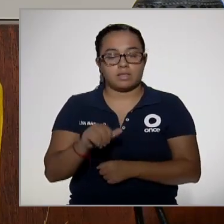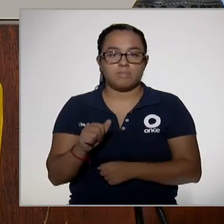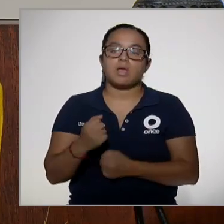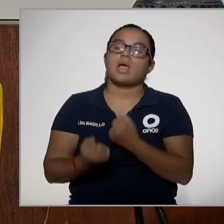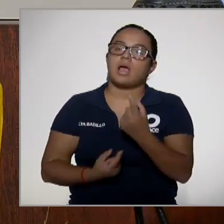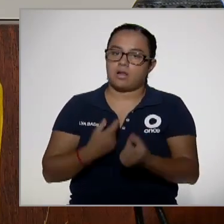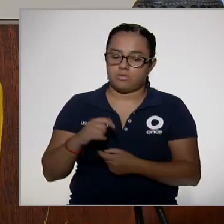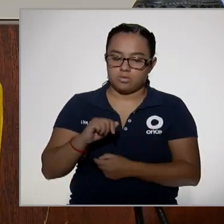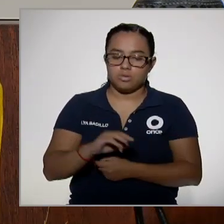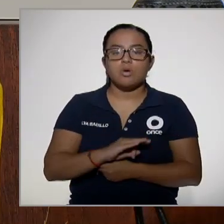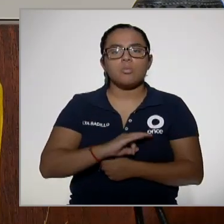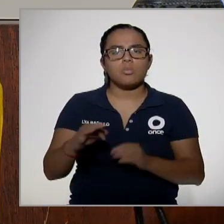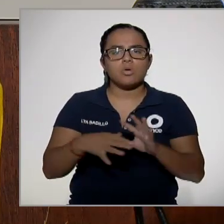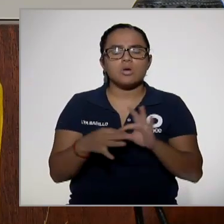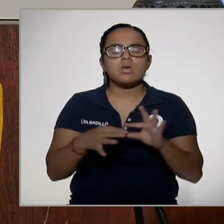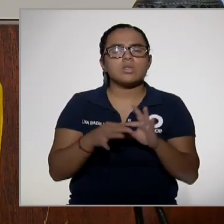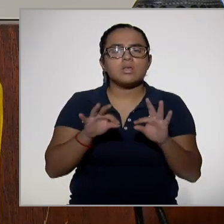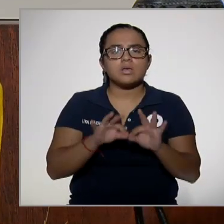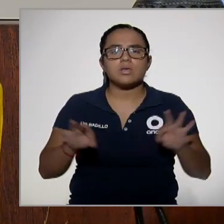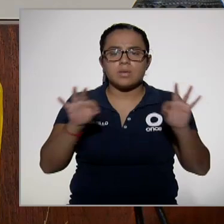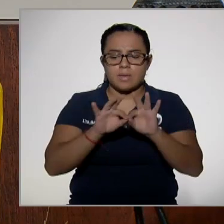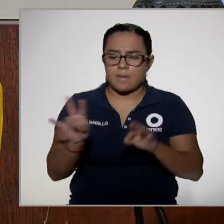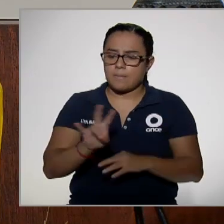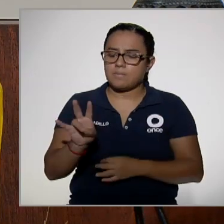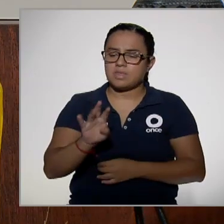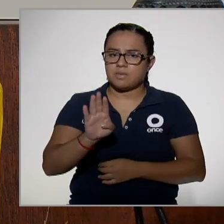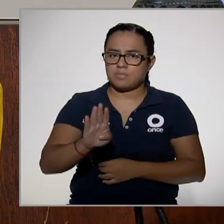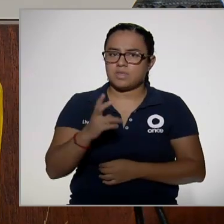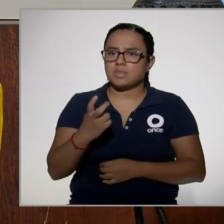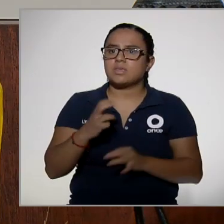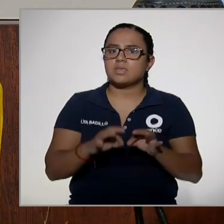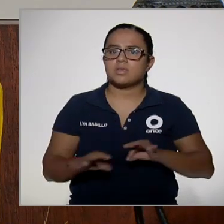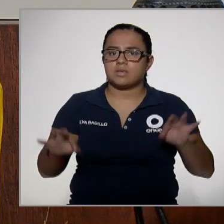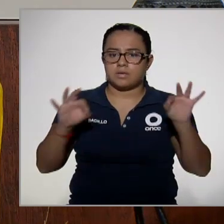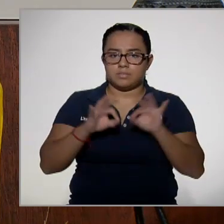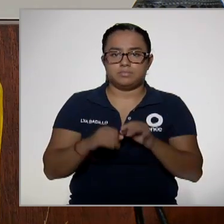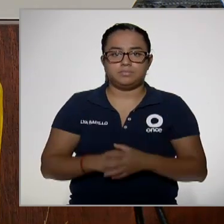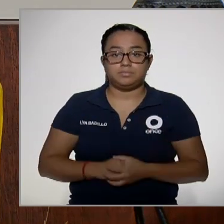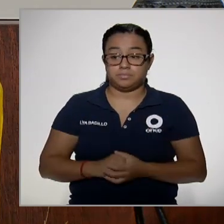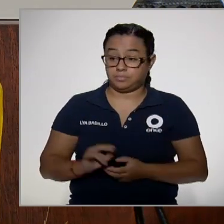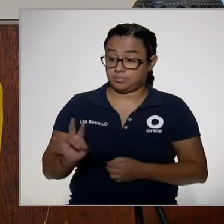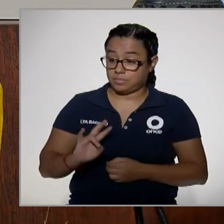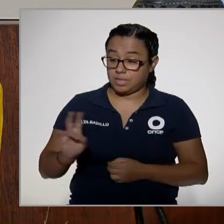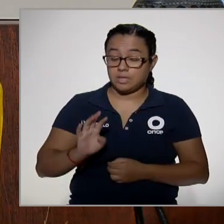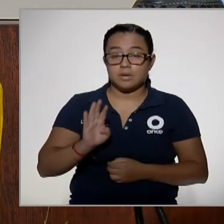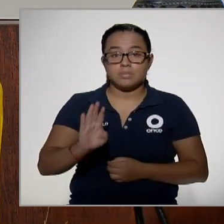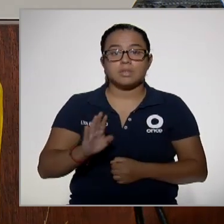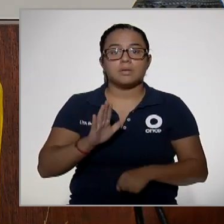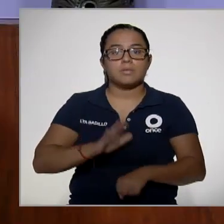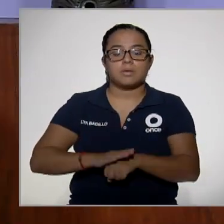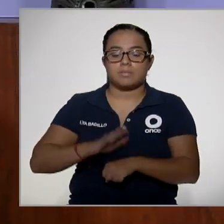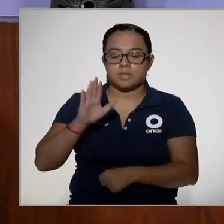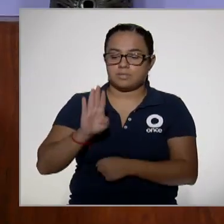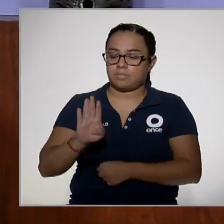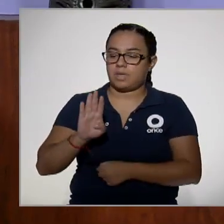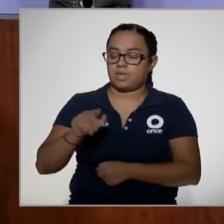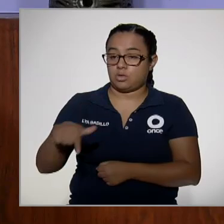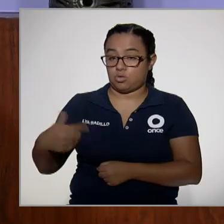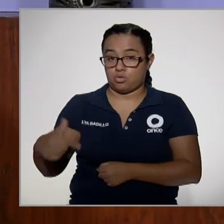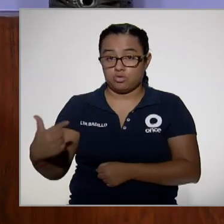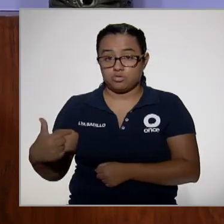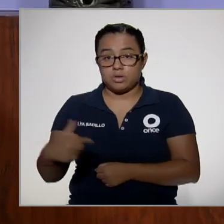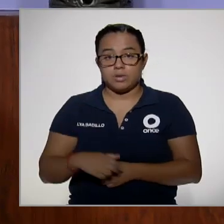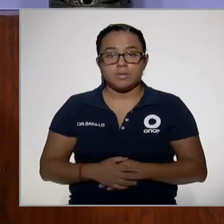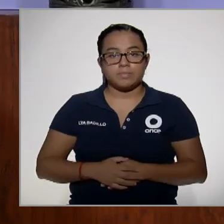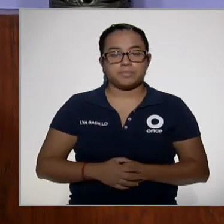si pudieran recalcar la importancia de la vitamina b la vitamina principalmente la vitamina b12 forma parte